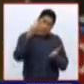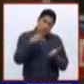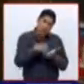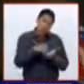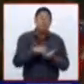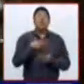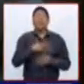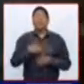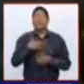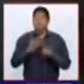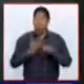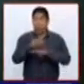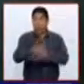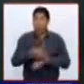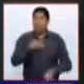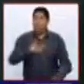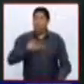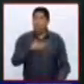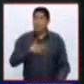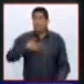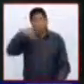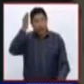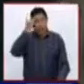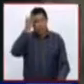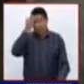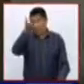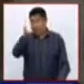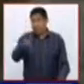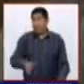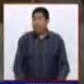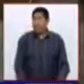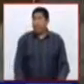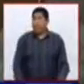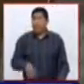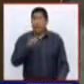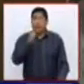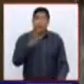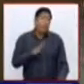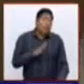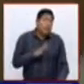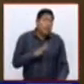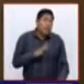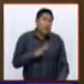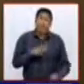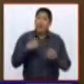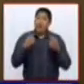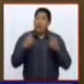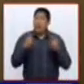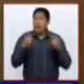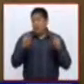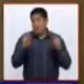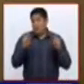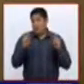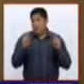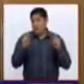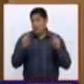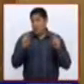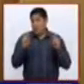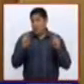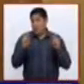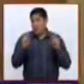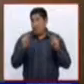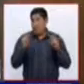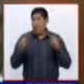Ok, pasaremos por acá, por favor, porque ¿saben qué? La señora está tratando de hacer un té de